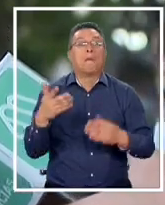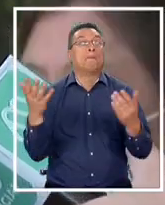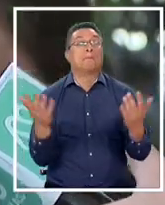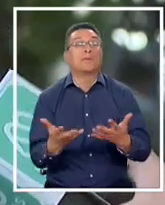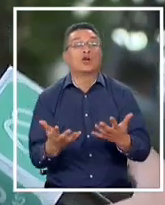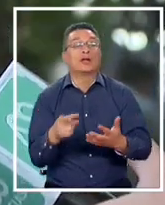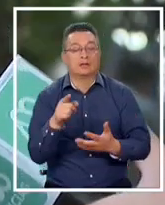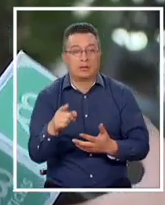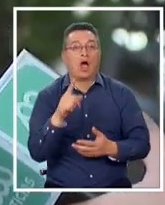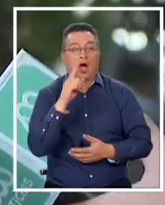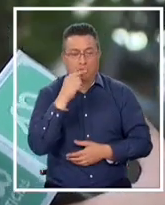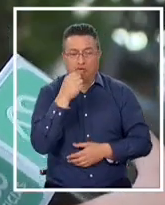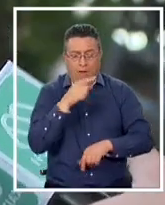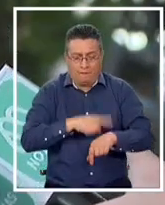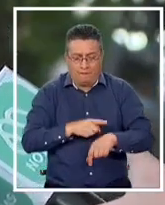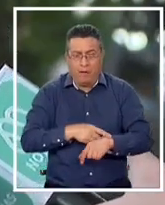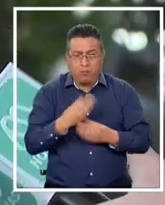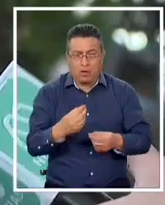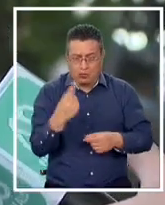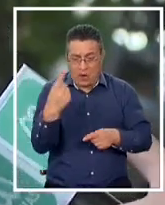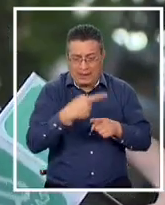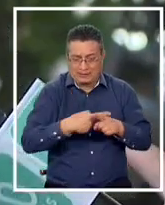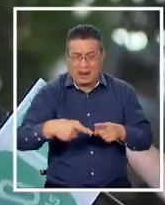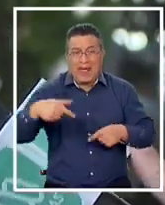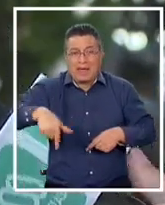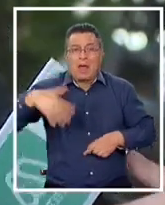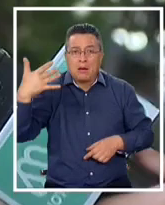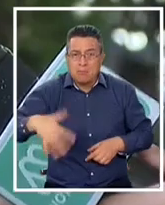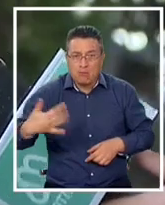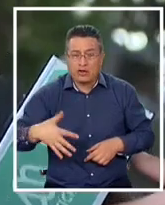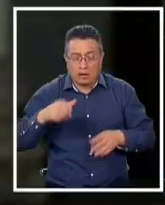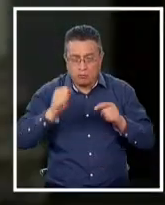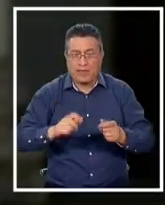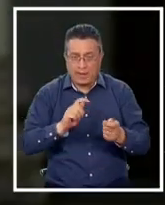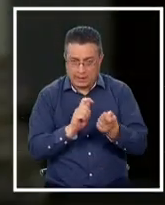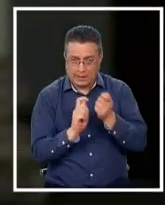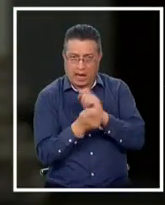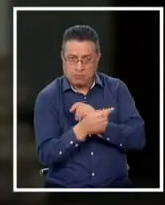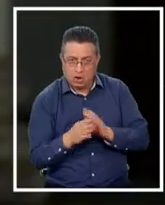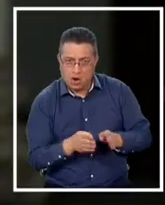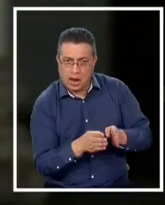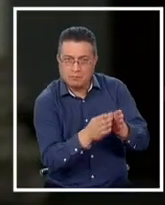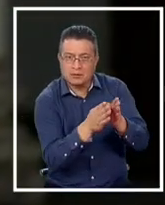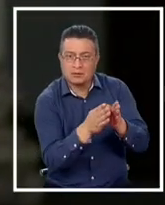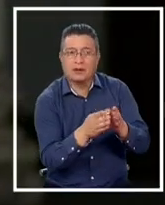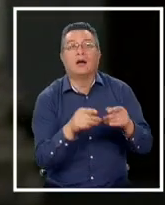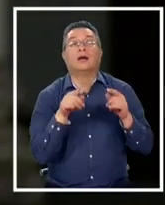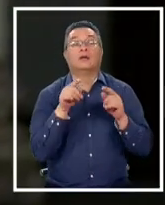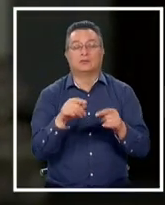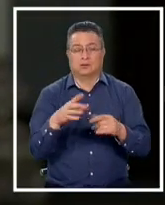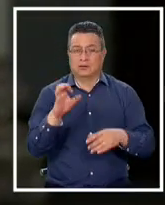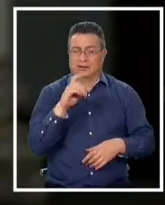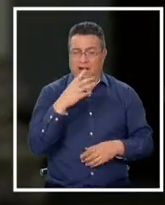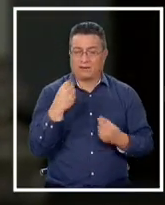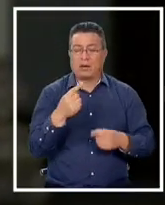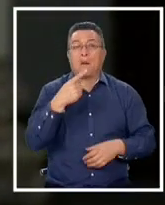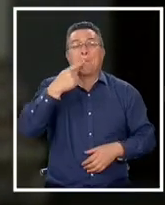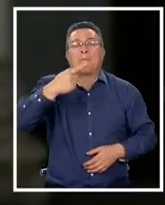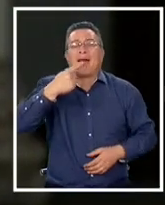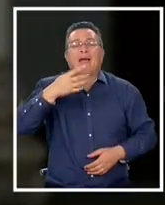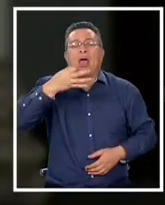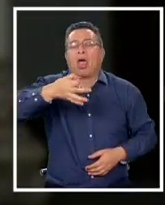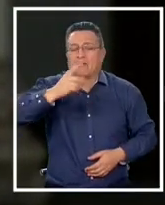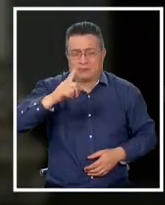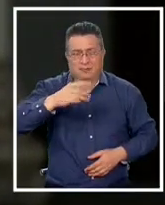Porque estamos aún a tiempo, yo creo que esta es una semana clave para hacer un viraje. En el sentido correcto, pero esperamos más que palabras,